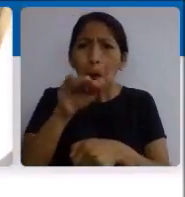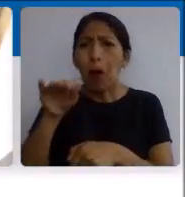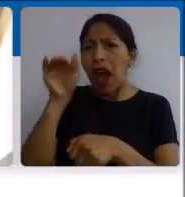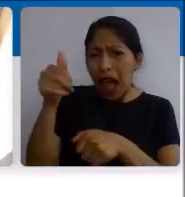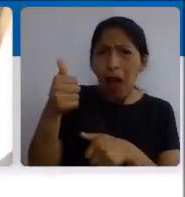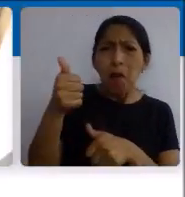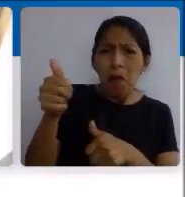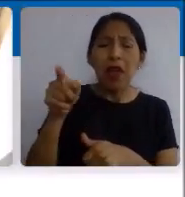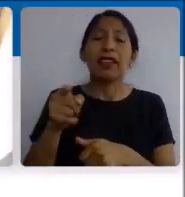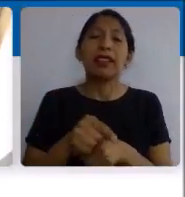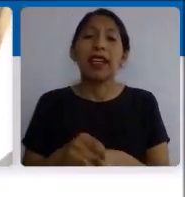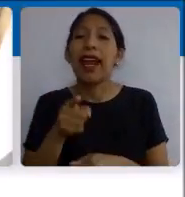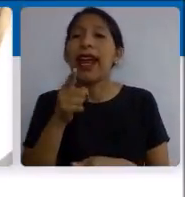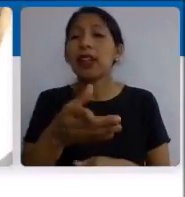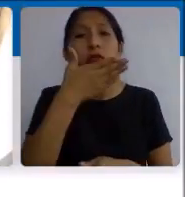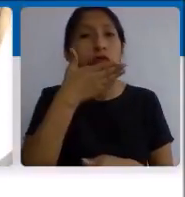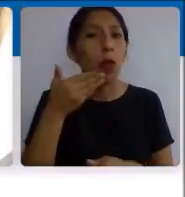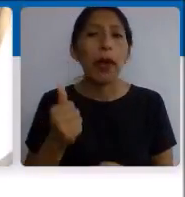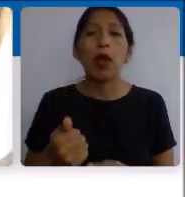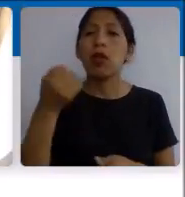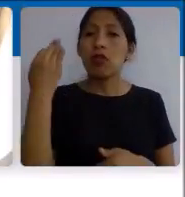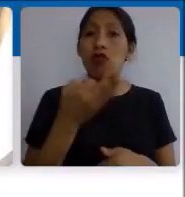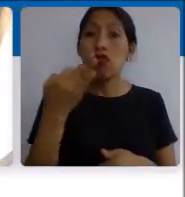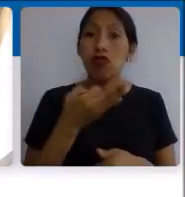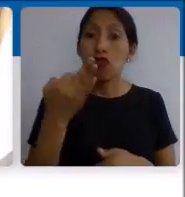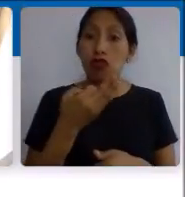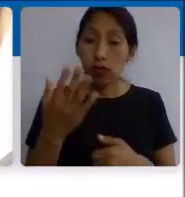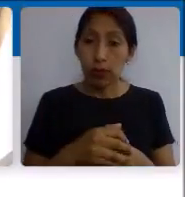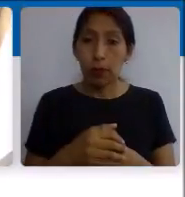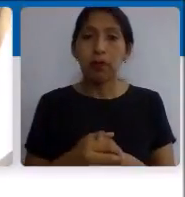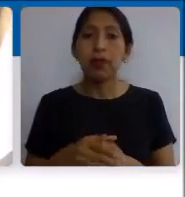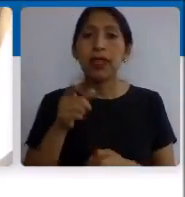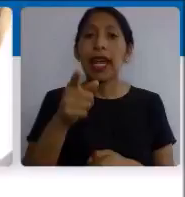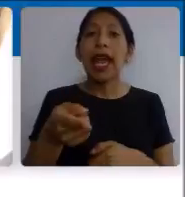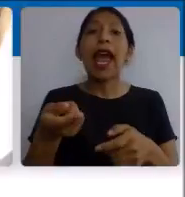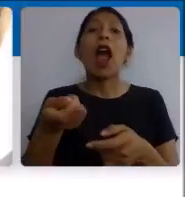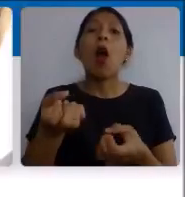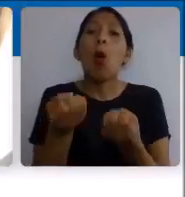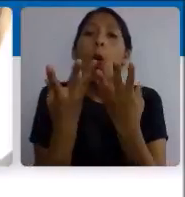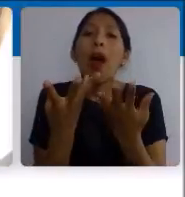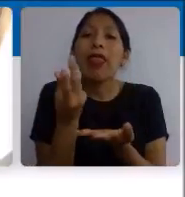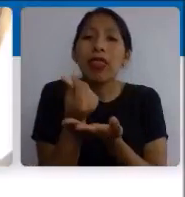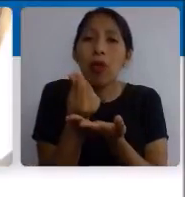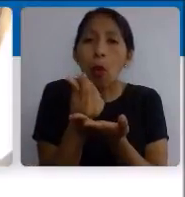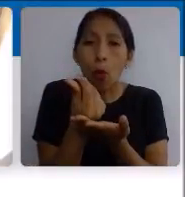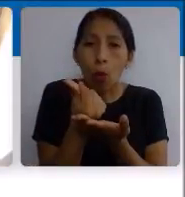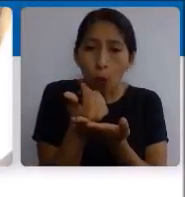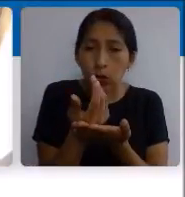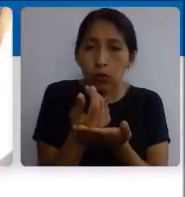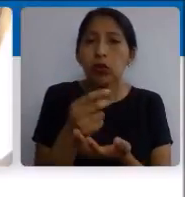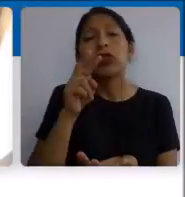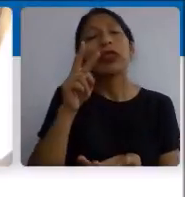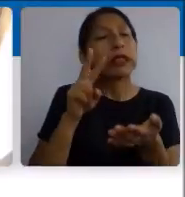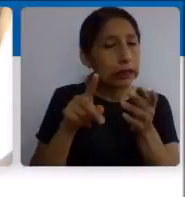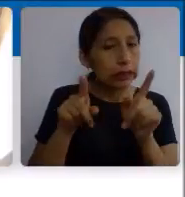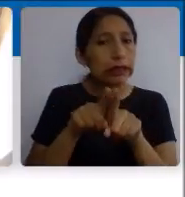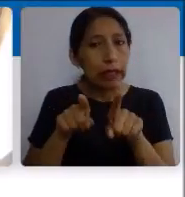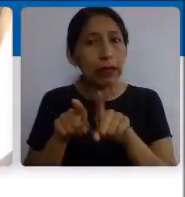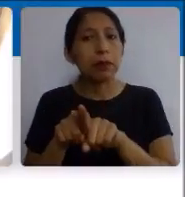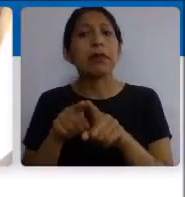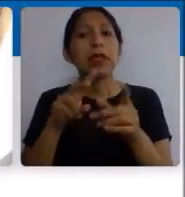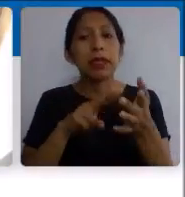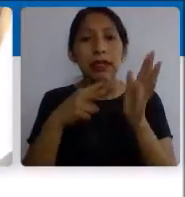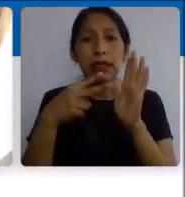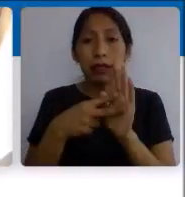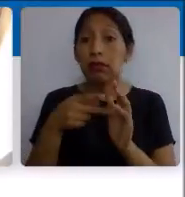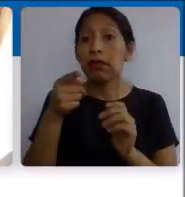y la diferenciación, ¿no? El hecho de precio, calidad, vale la pena, ¿no? O sea, no